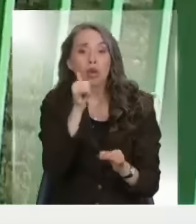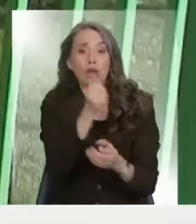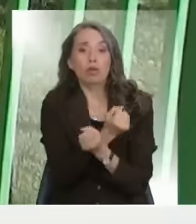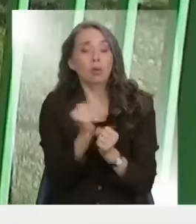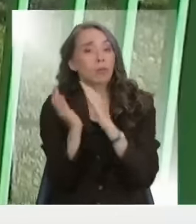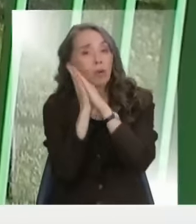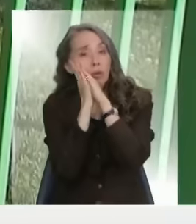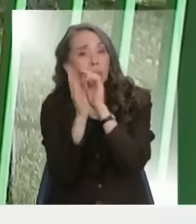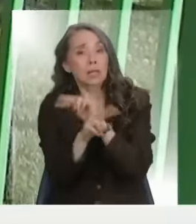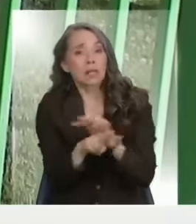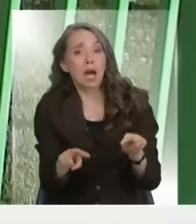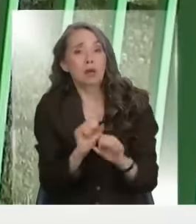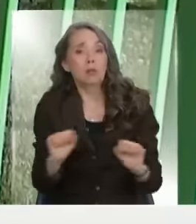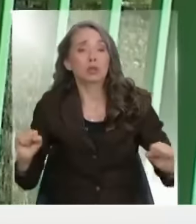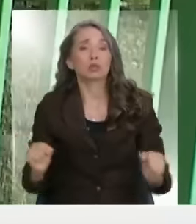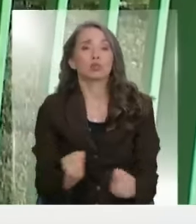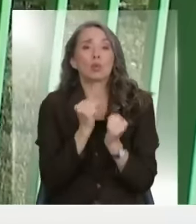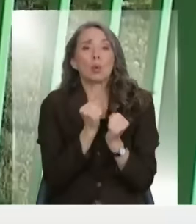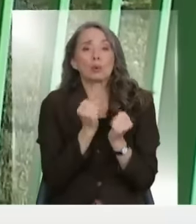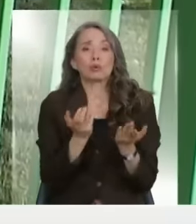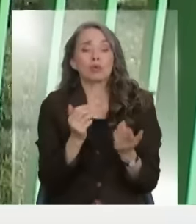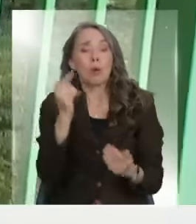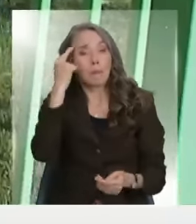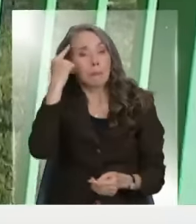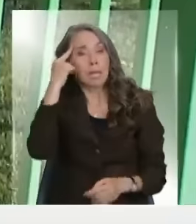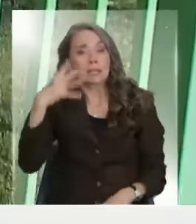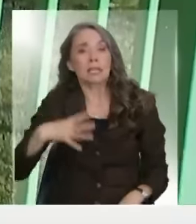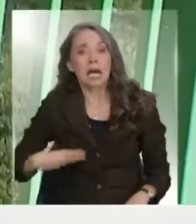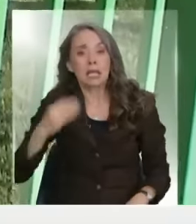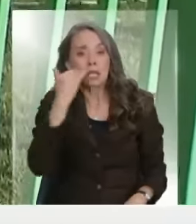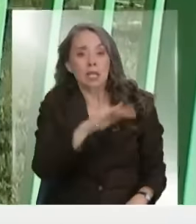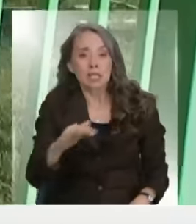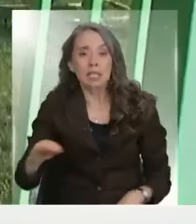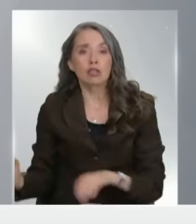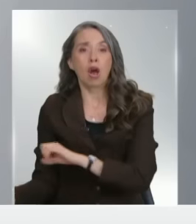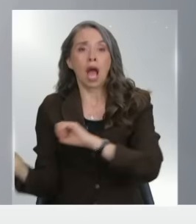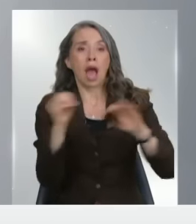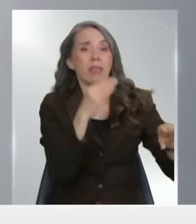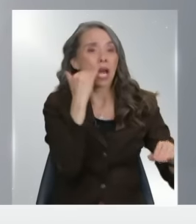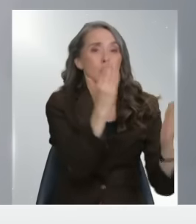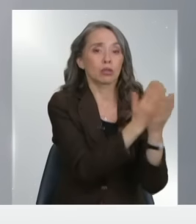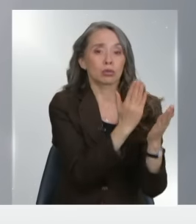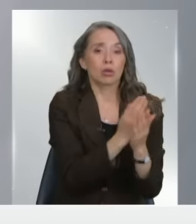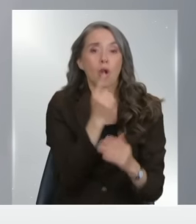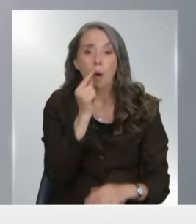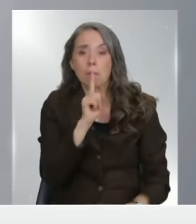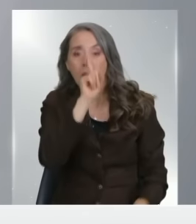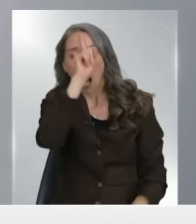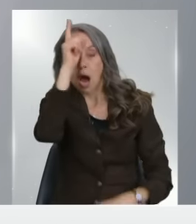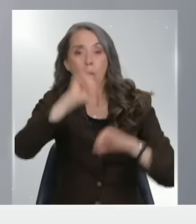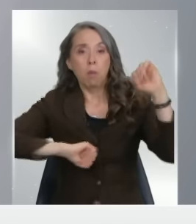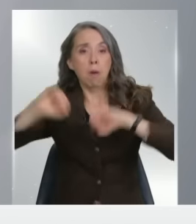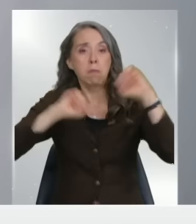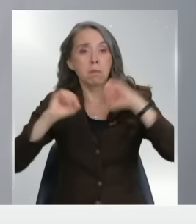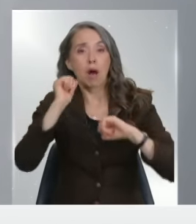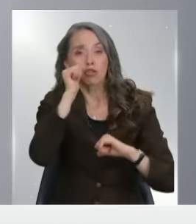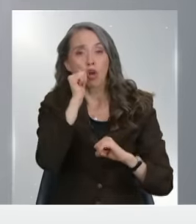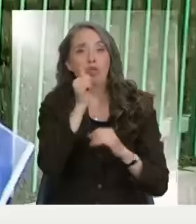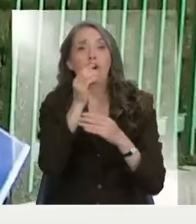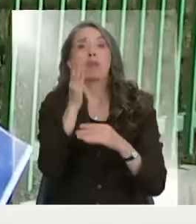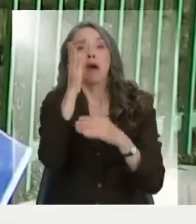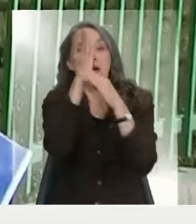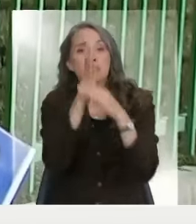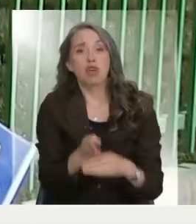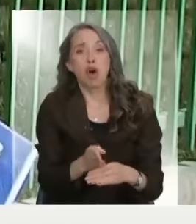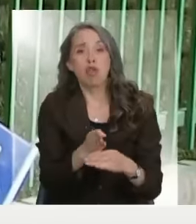puede dormir tranquilo, pensando en los niños, hay que venir a dejar a los niños. Acostumbrado a esto, todos los días, los fines de semana,